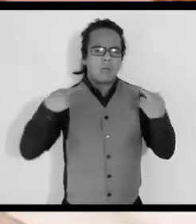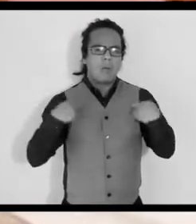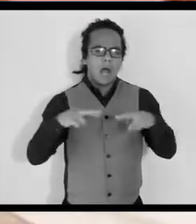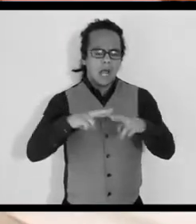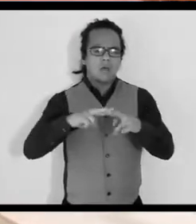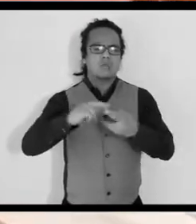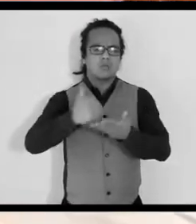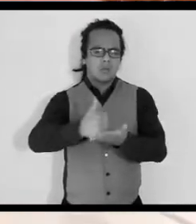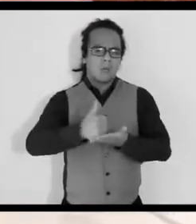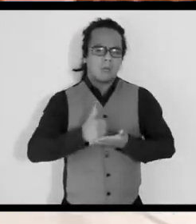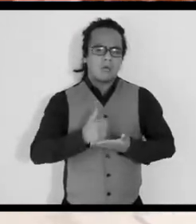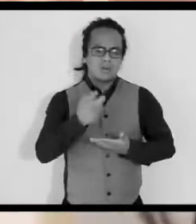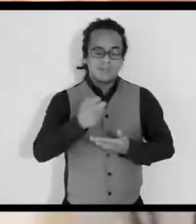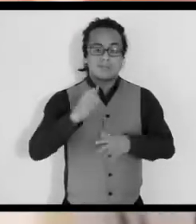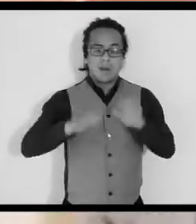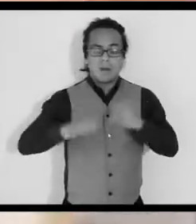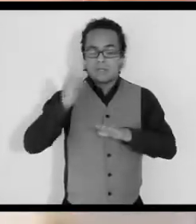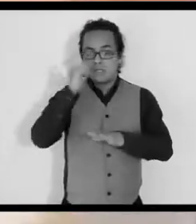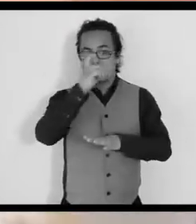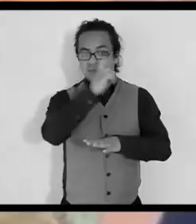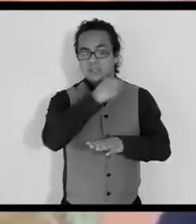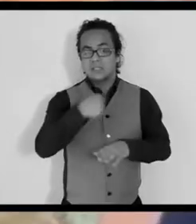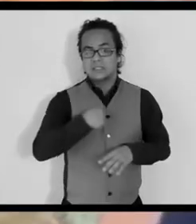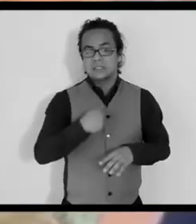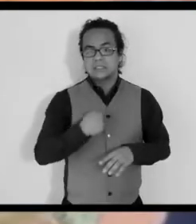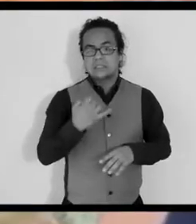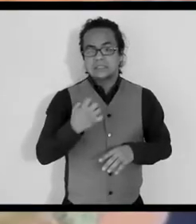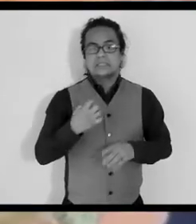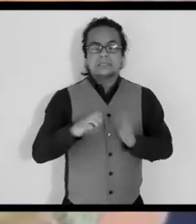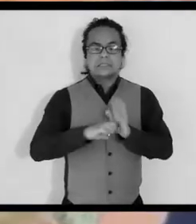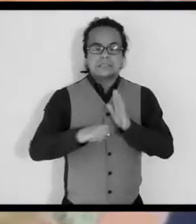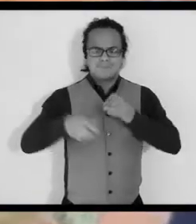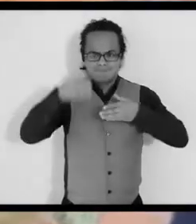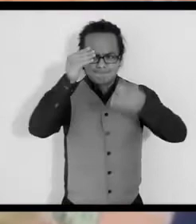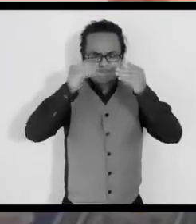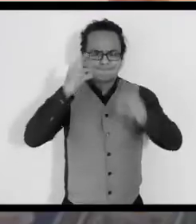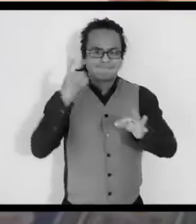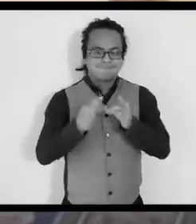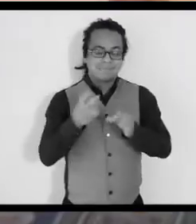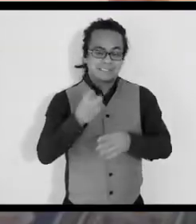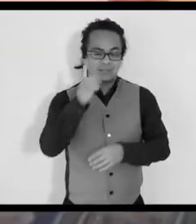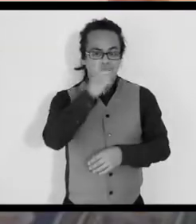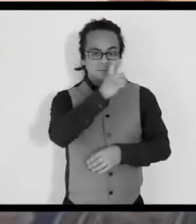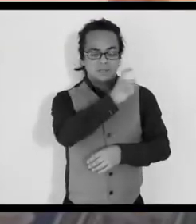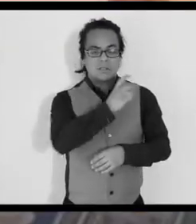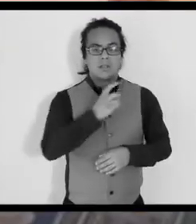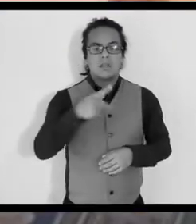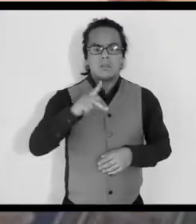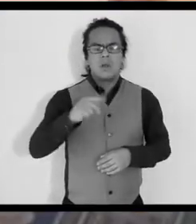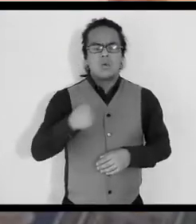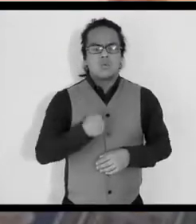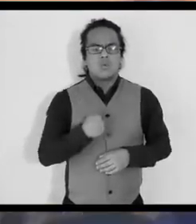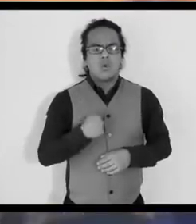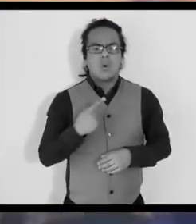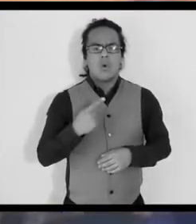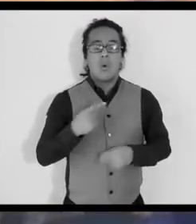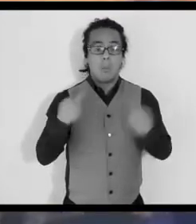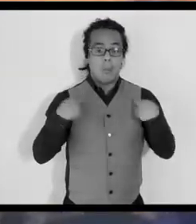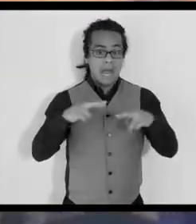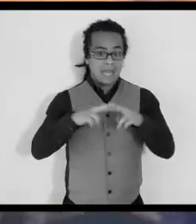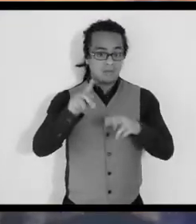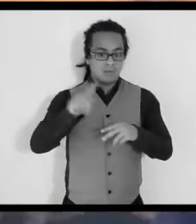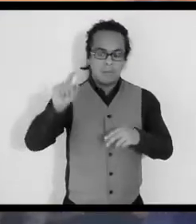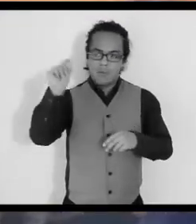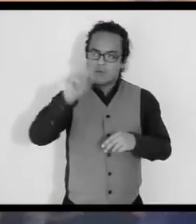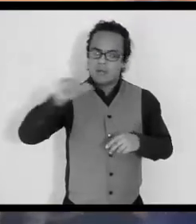comprensibles los maestros. Pues sí, es bastante difícil para mí intentar tomar lo mejor que se pueda la clase. Y bueno,